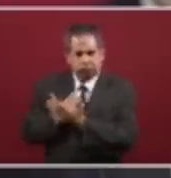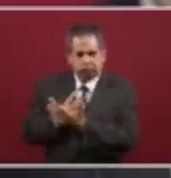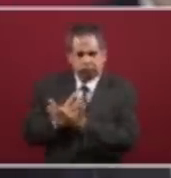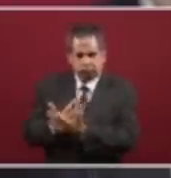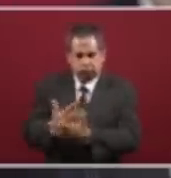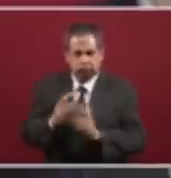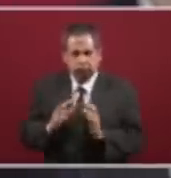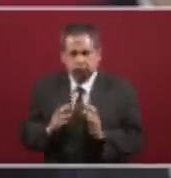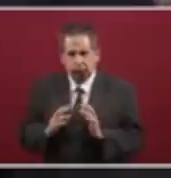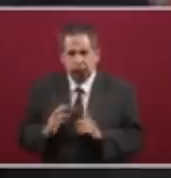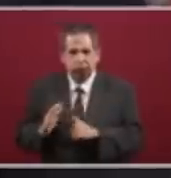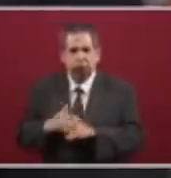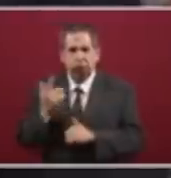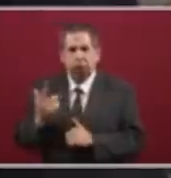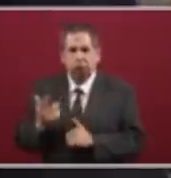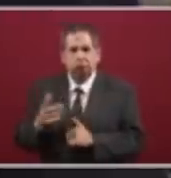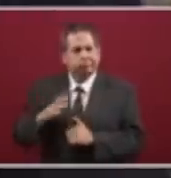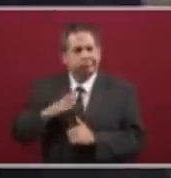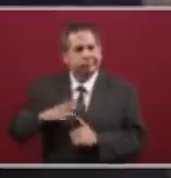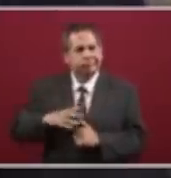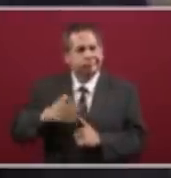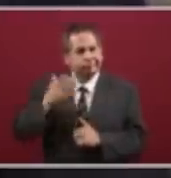porque hay